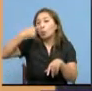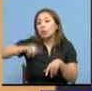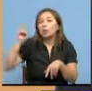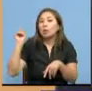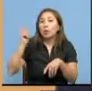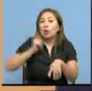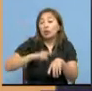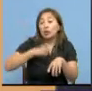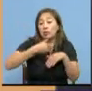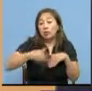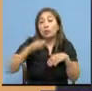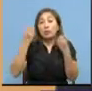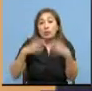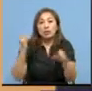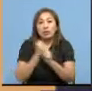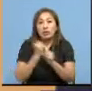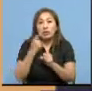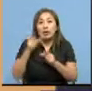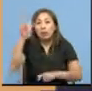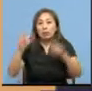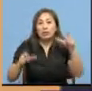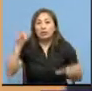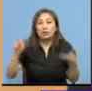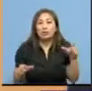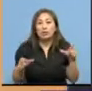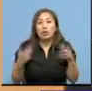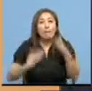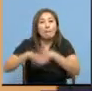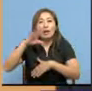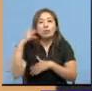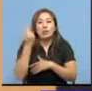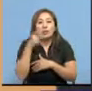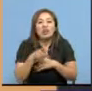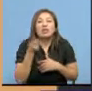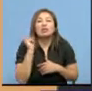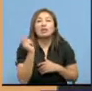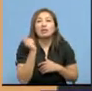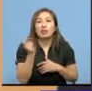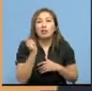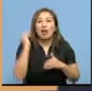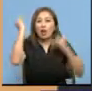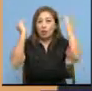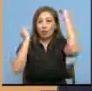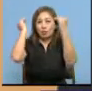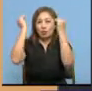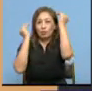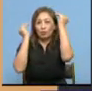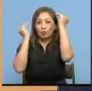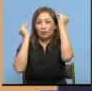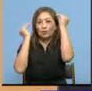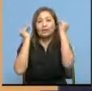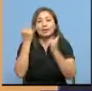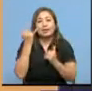aumento nosotros empezamos a trabajar la población más importante era adulta eran